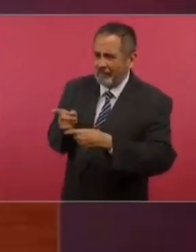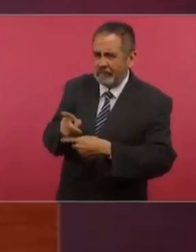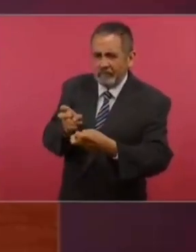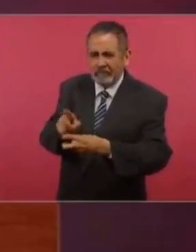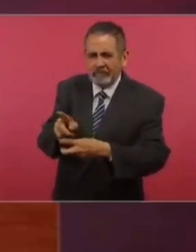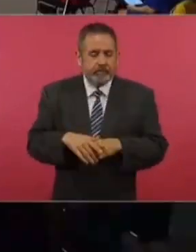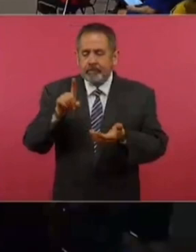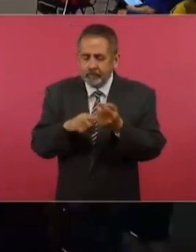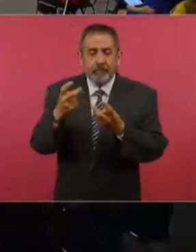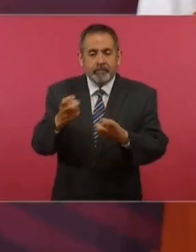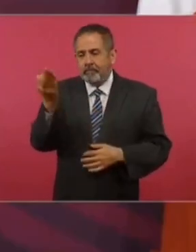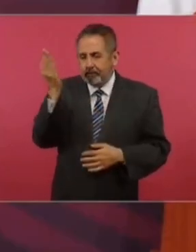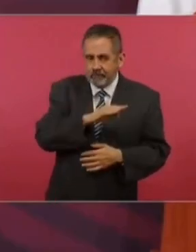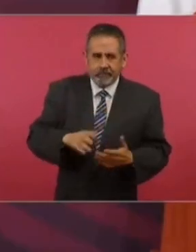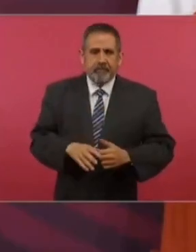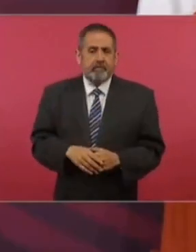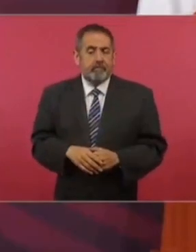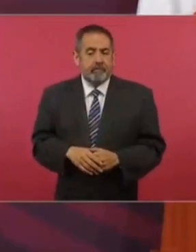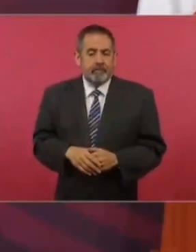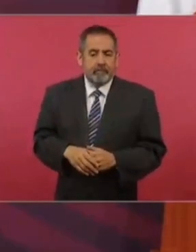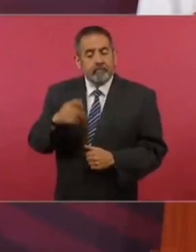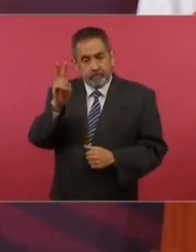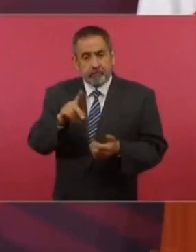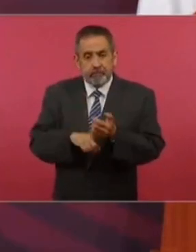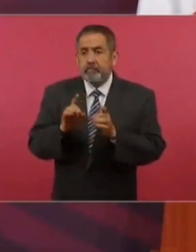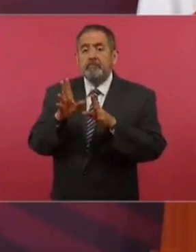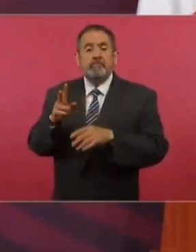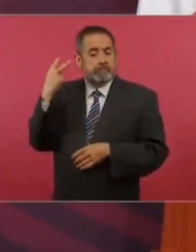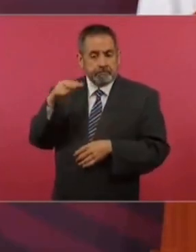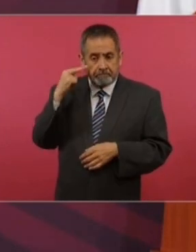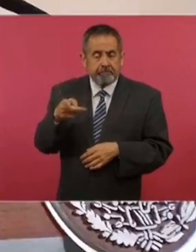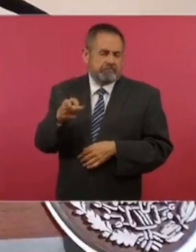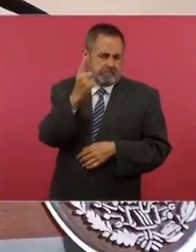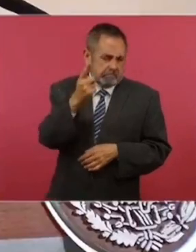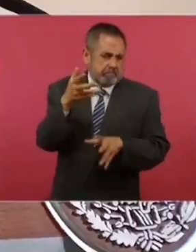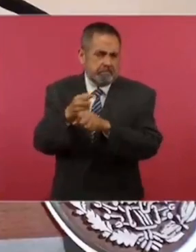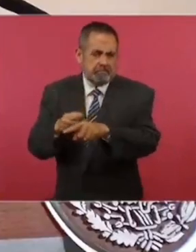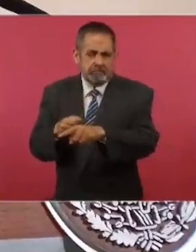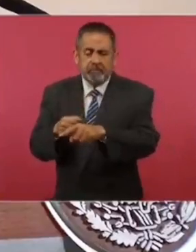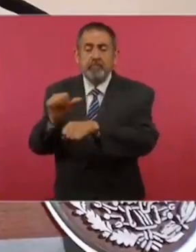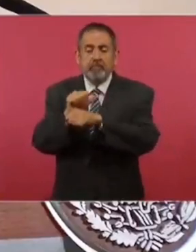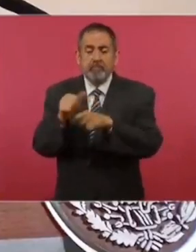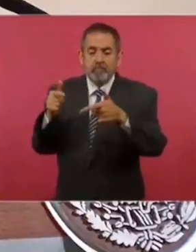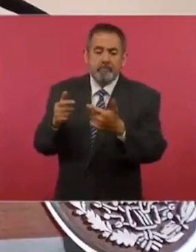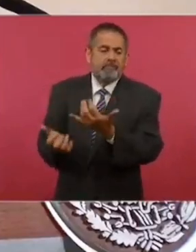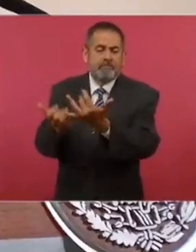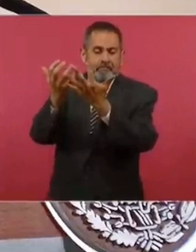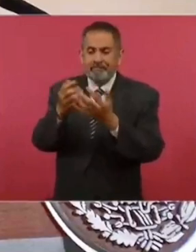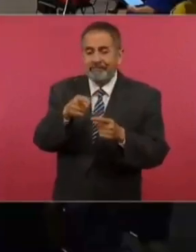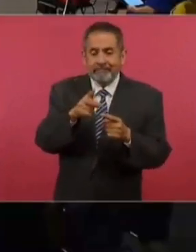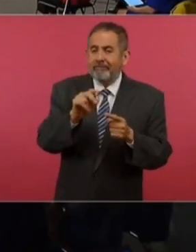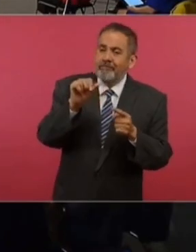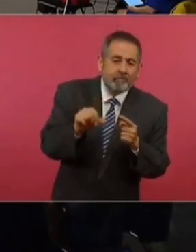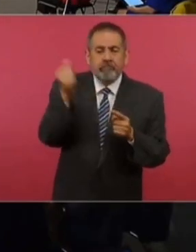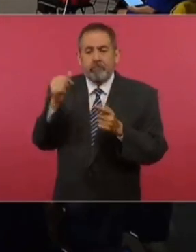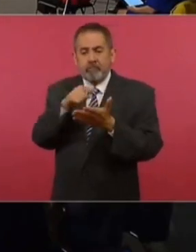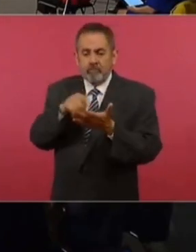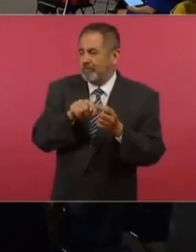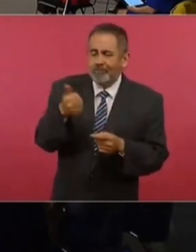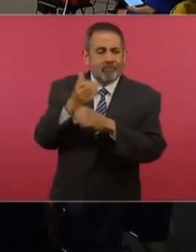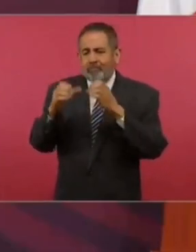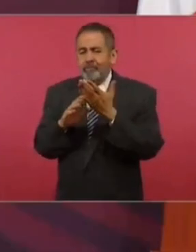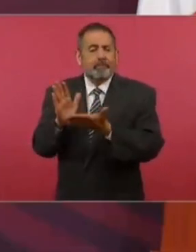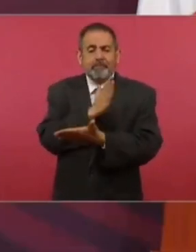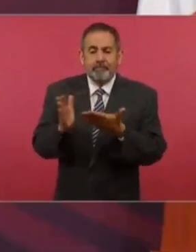fue falsa. Y efectivamente sí hubo un incidente en Veracruz relacionado con quemas de vehículos, pero es en otro lugar y en otra